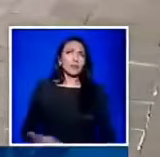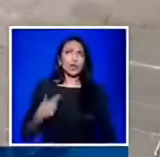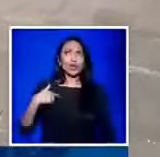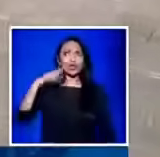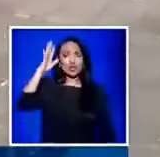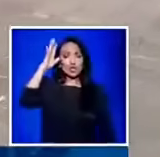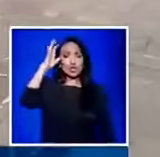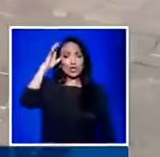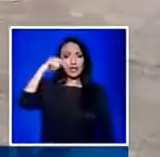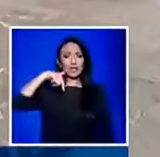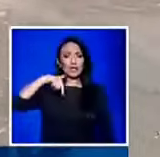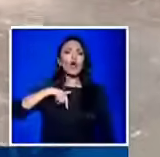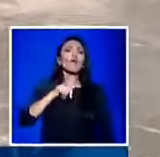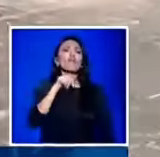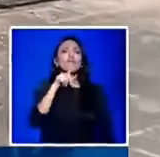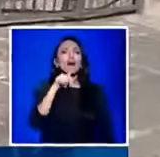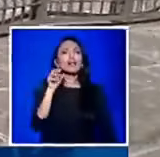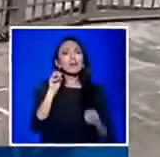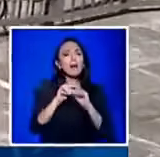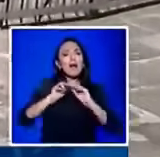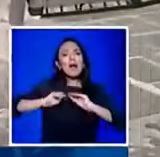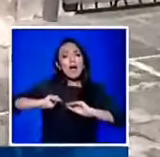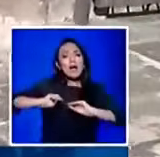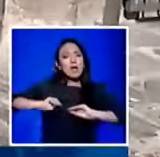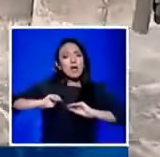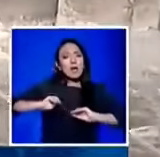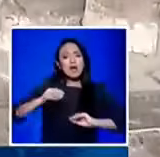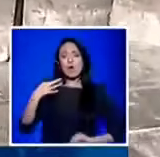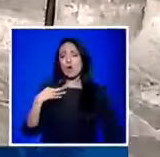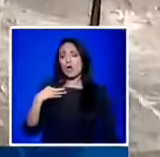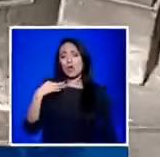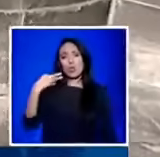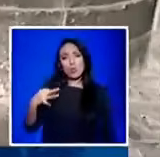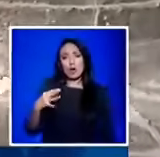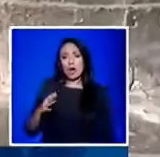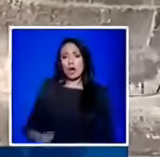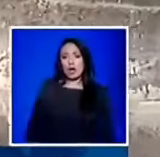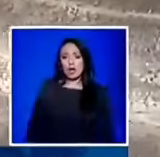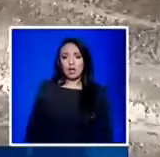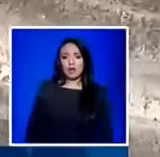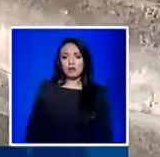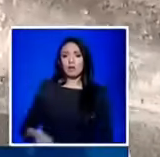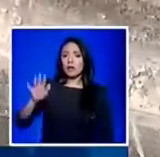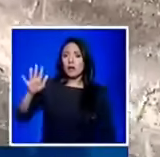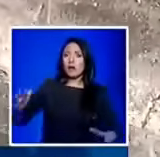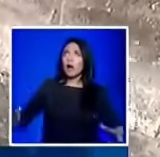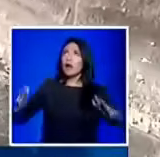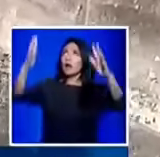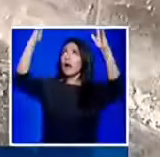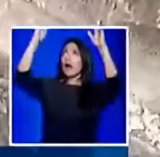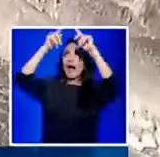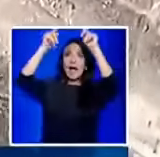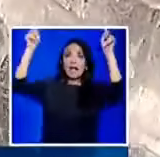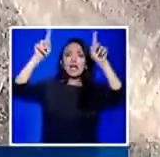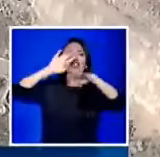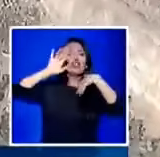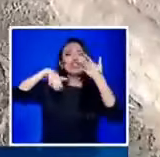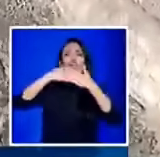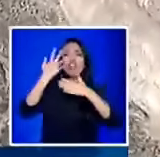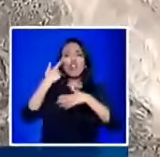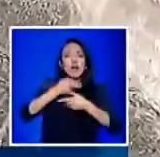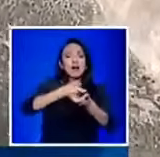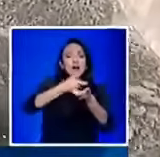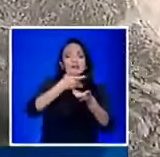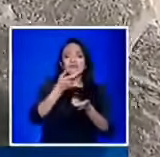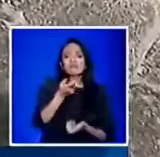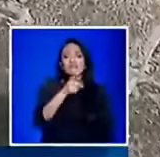patrimonio cultural de la humanidad, todavía nos falta mucho en Quito. ¿Qué pasa aquí, por ejemplo, en la catedral, en todos estos espacios? Todos los días son utilizados